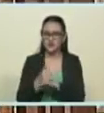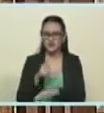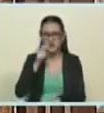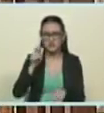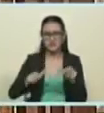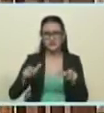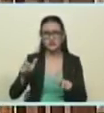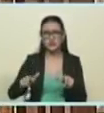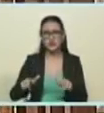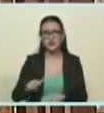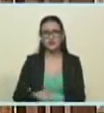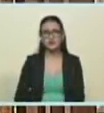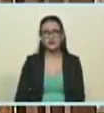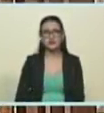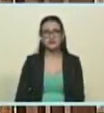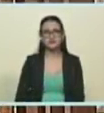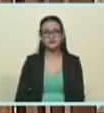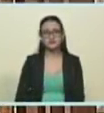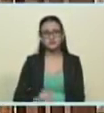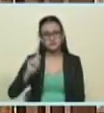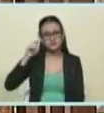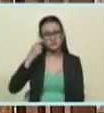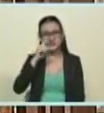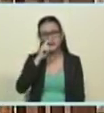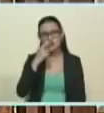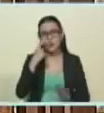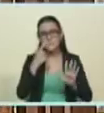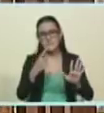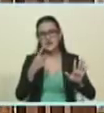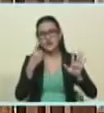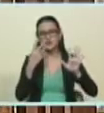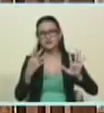Hay una ventana por allá que se abre en el año 98.